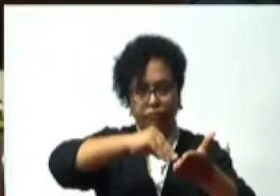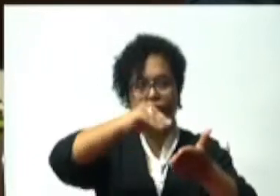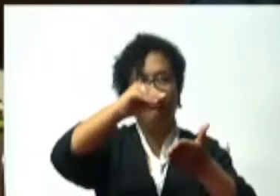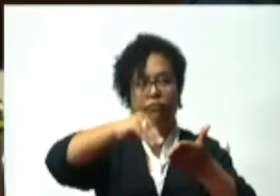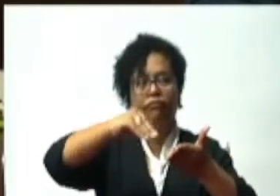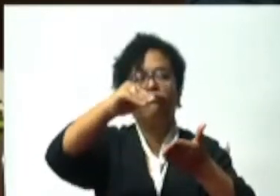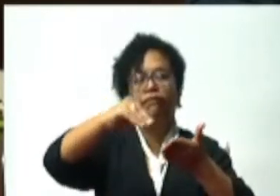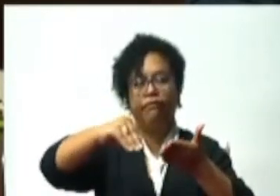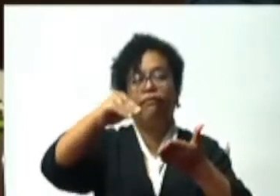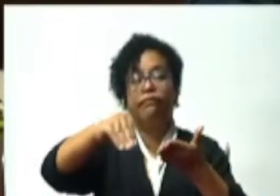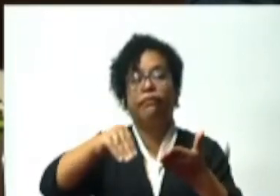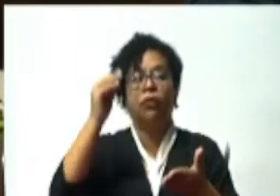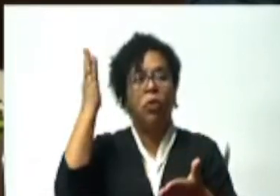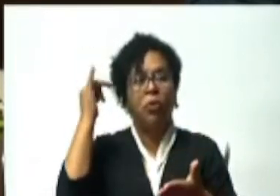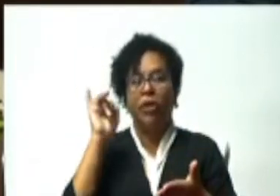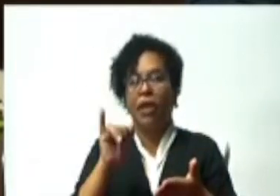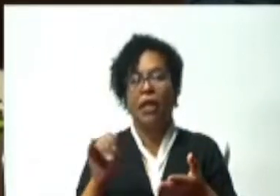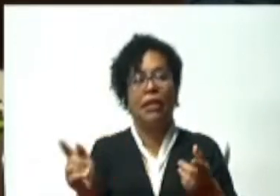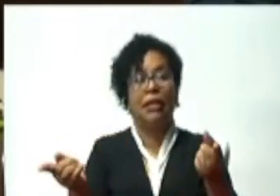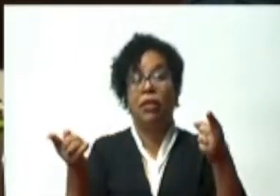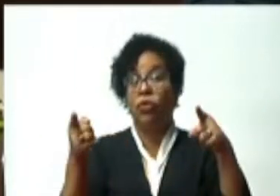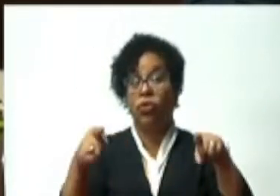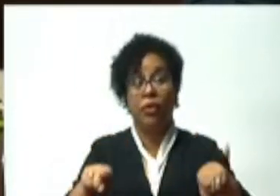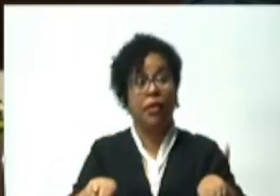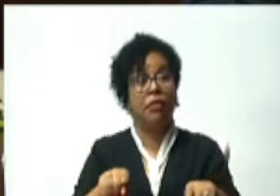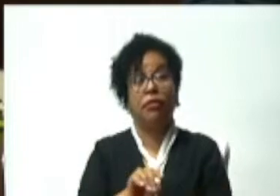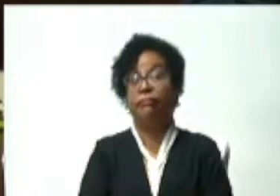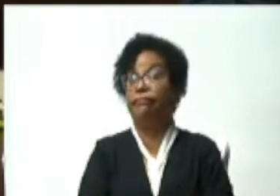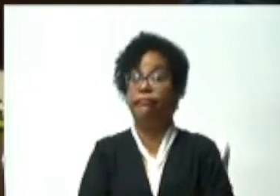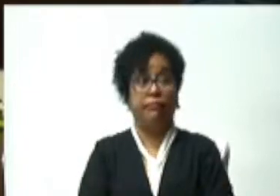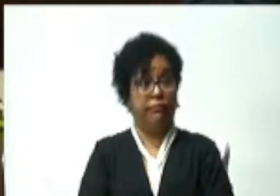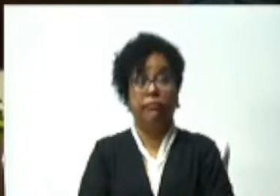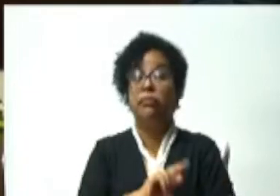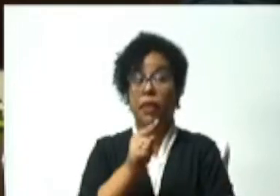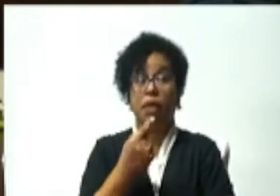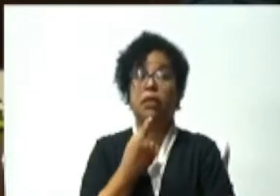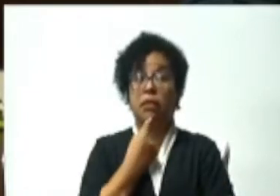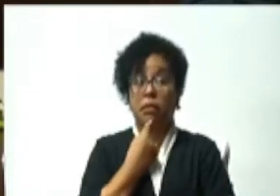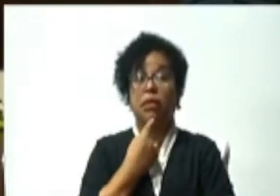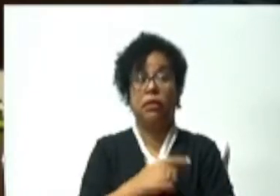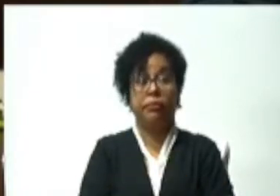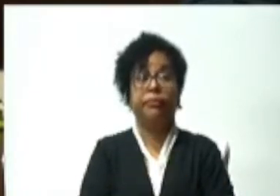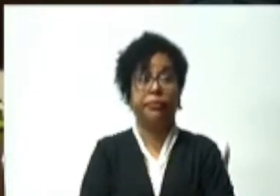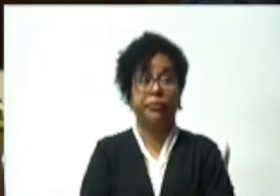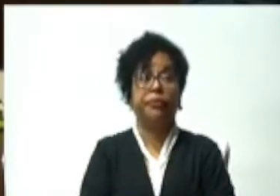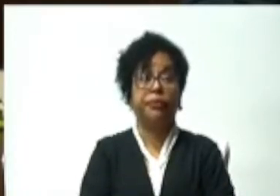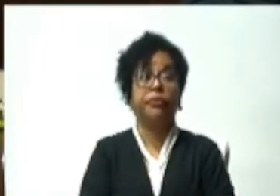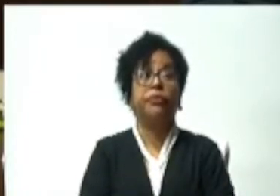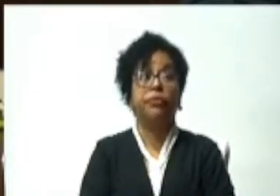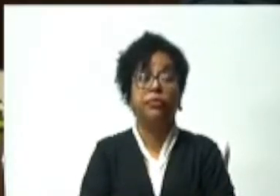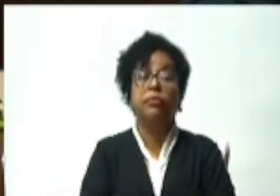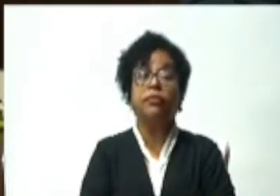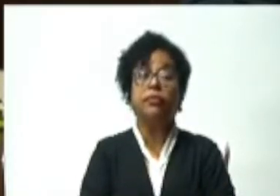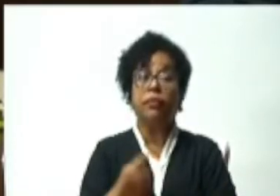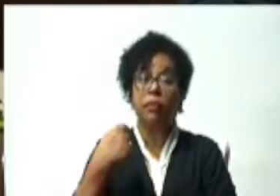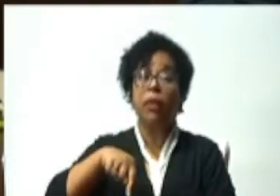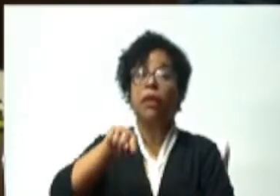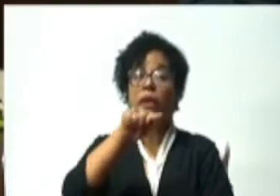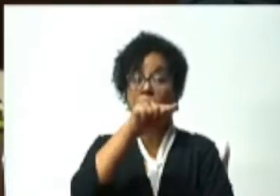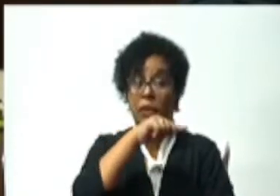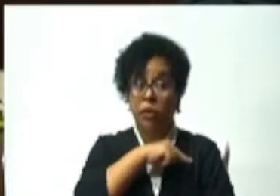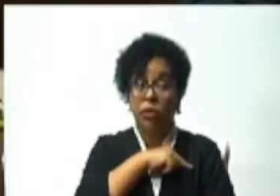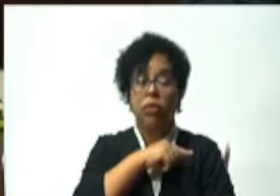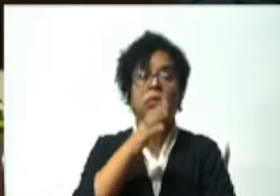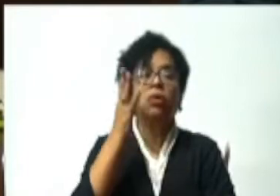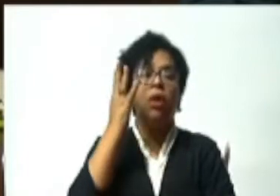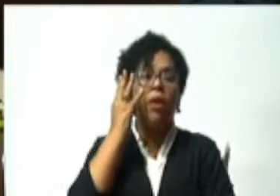desdice mucho de las situaciones. Y nosotros, con la madurez,